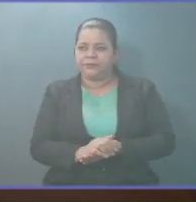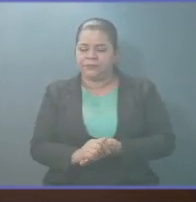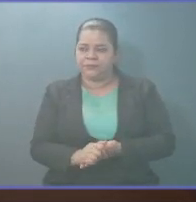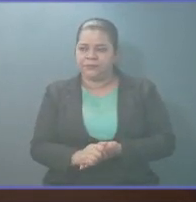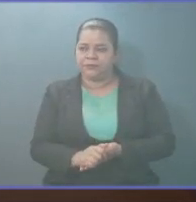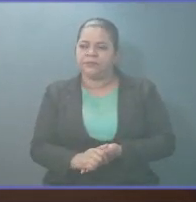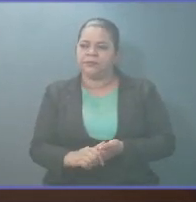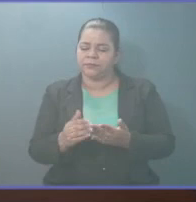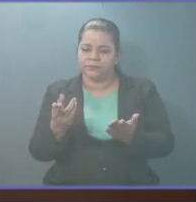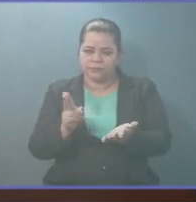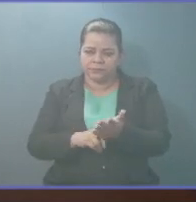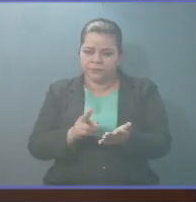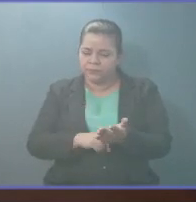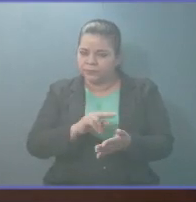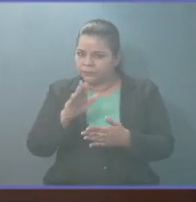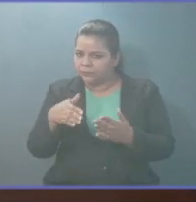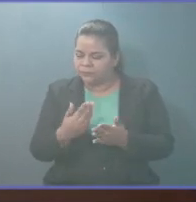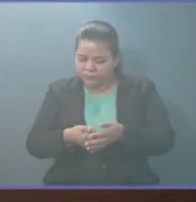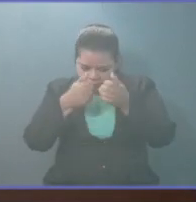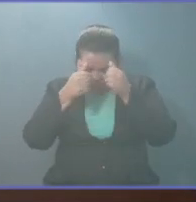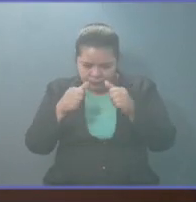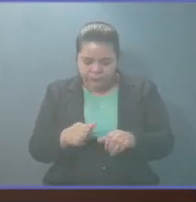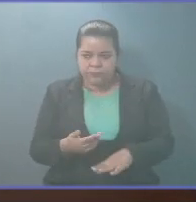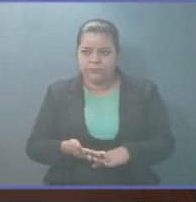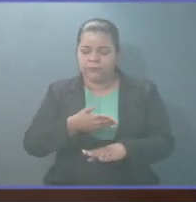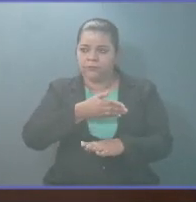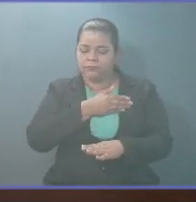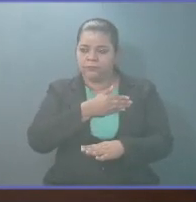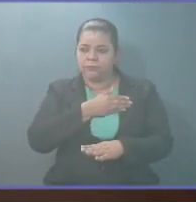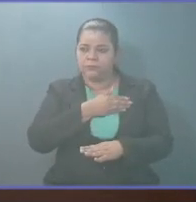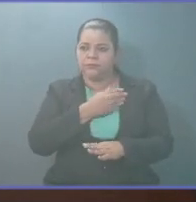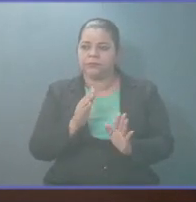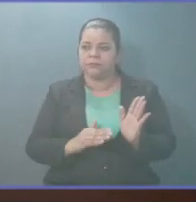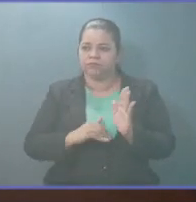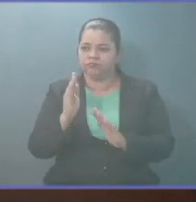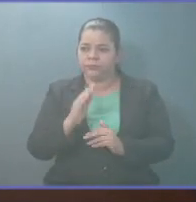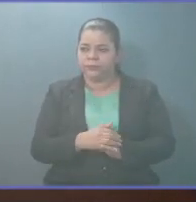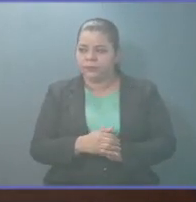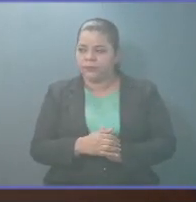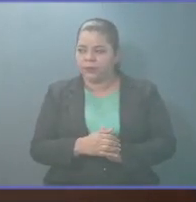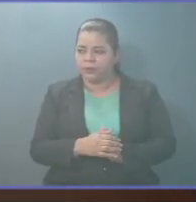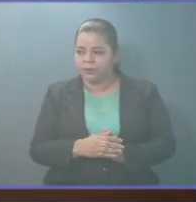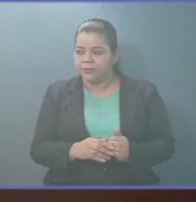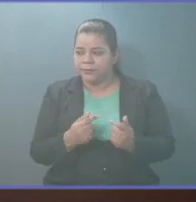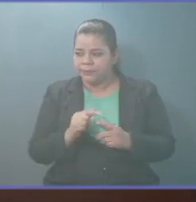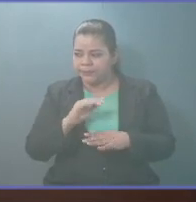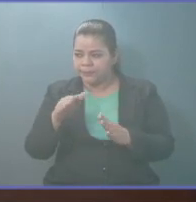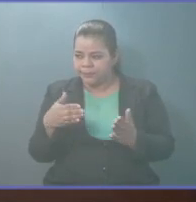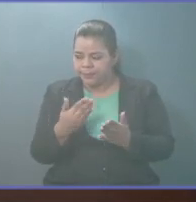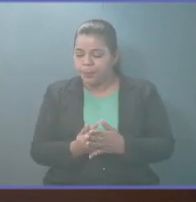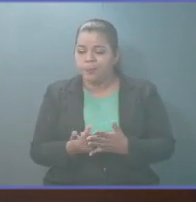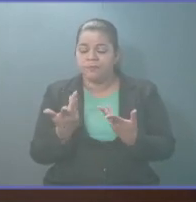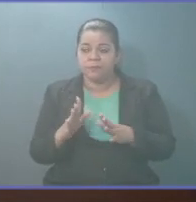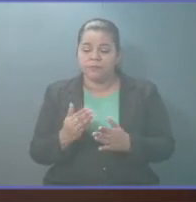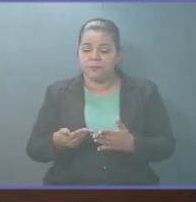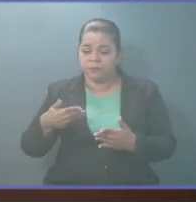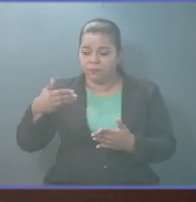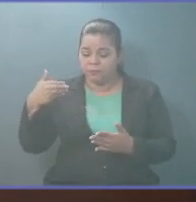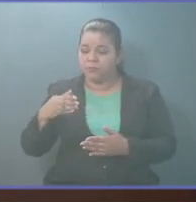sea aplicable y que vaya en la defensa de las personas con discapacidad. Y si